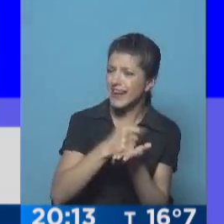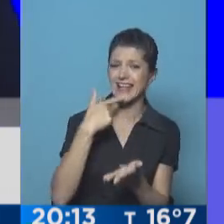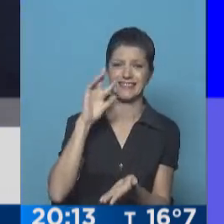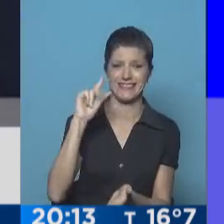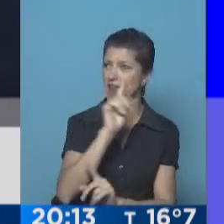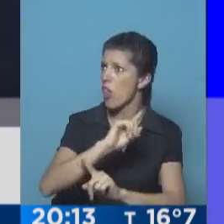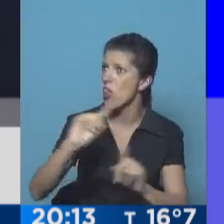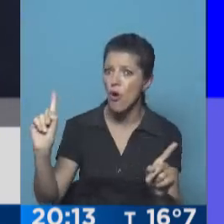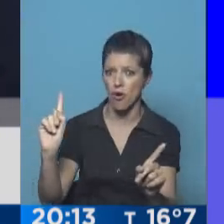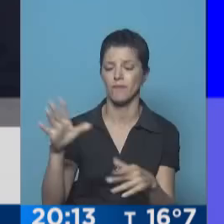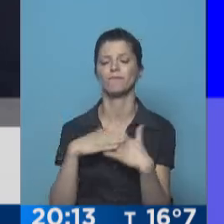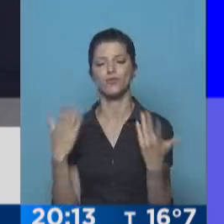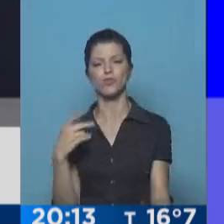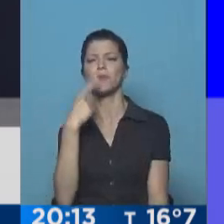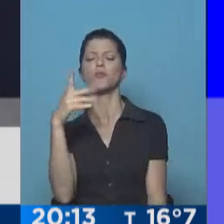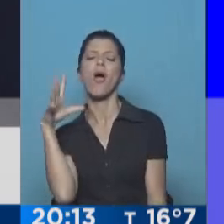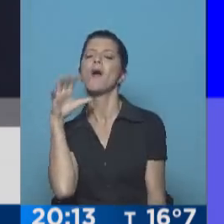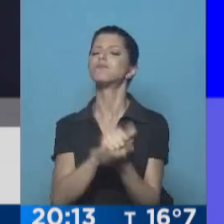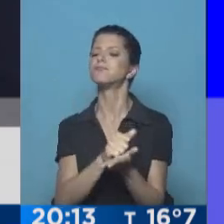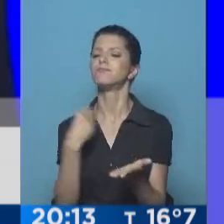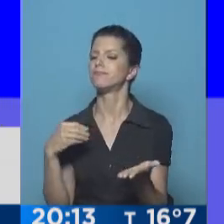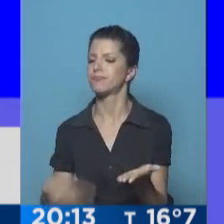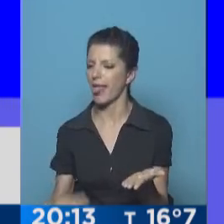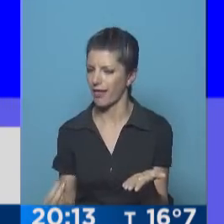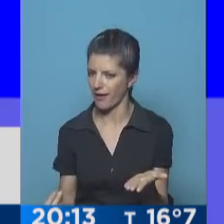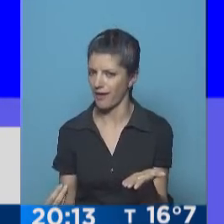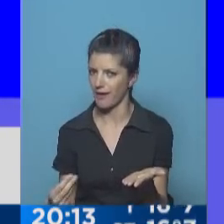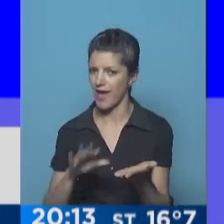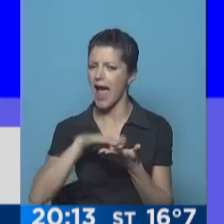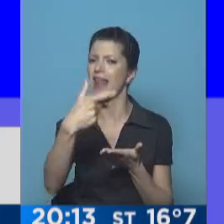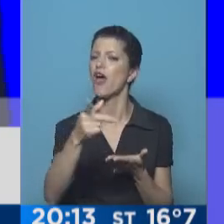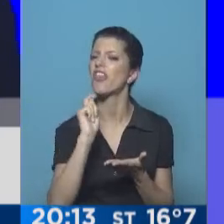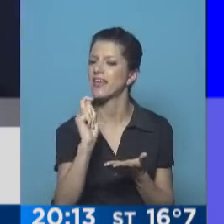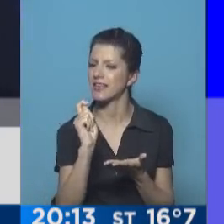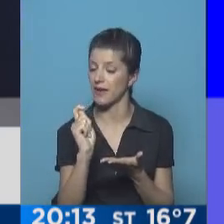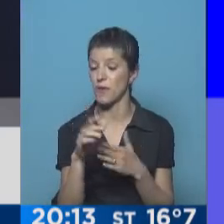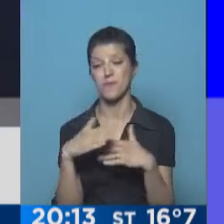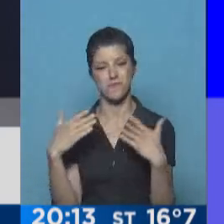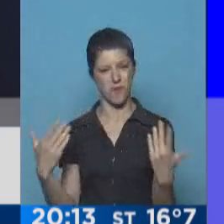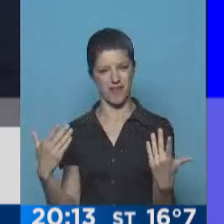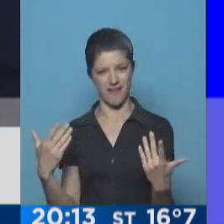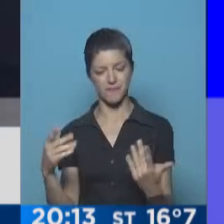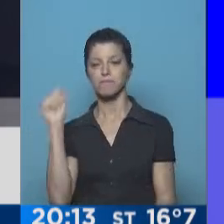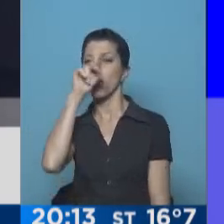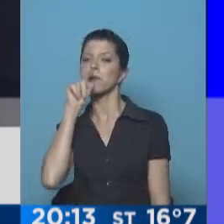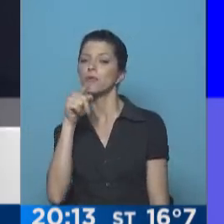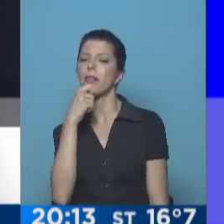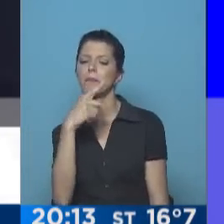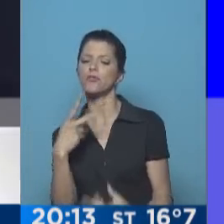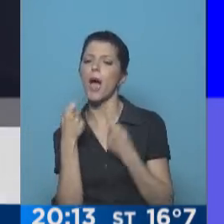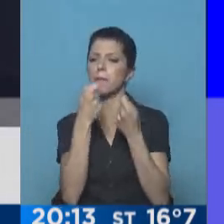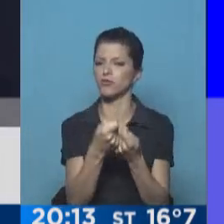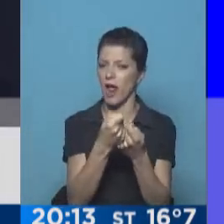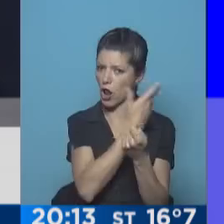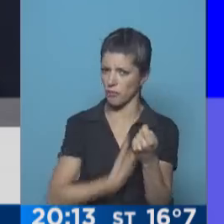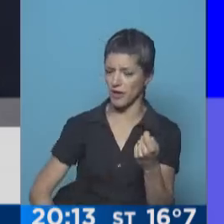Siria. Y la pregunta es intervenir ¿para qué? ¿Al lado de quién? Porque la pregunta es si hay que apoyar al gobierno